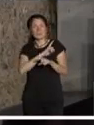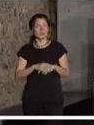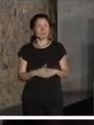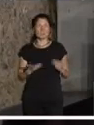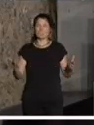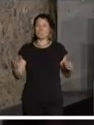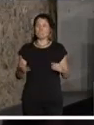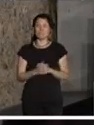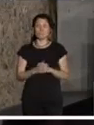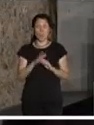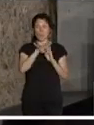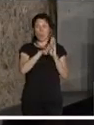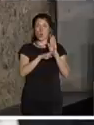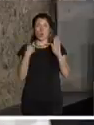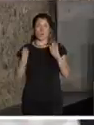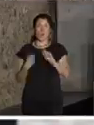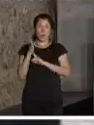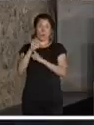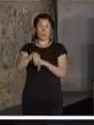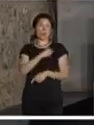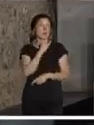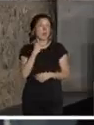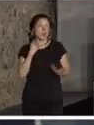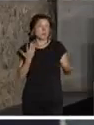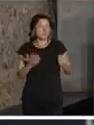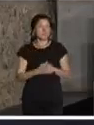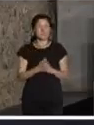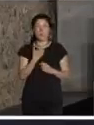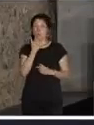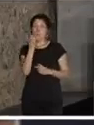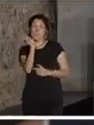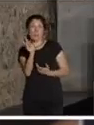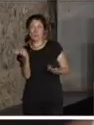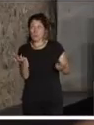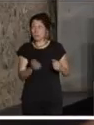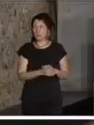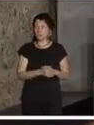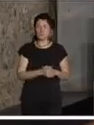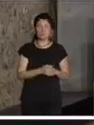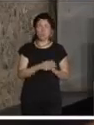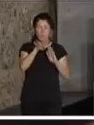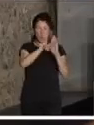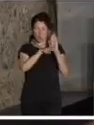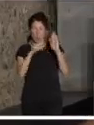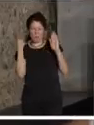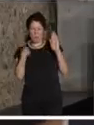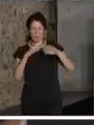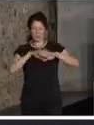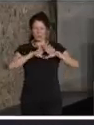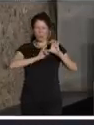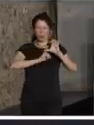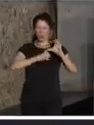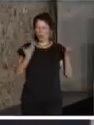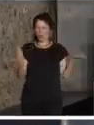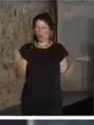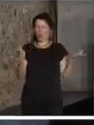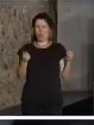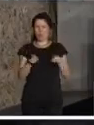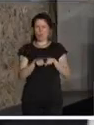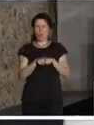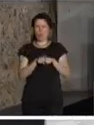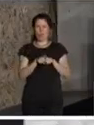presentan el mismo programa Aquí en badajoz que en Valladolid el mismo programa para extremadura que para